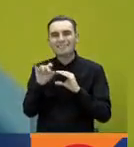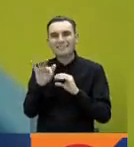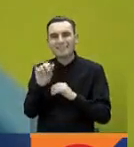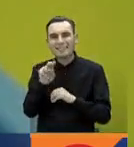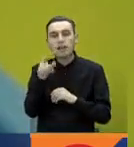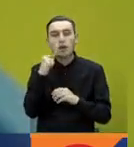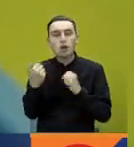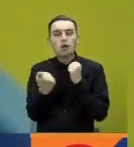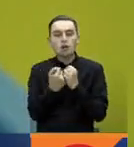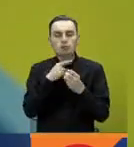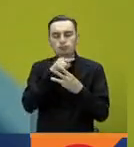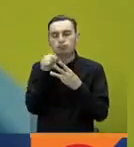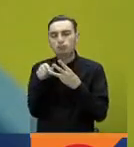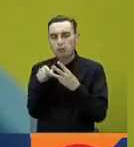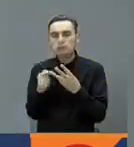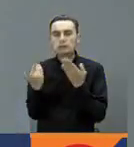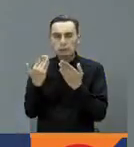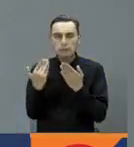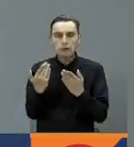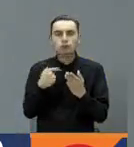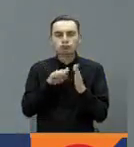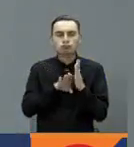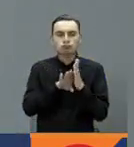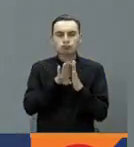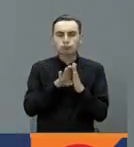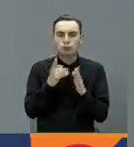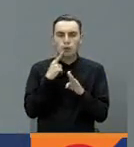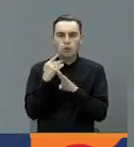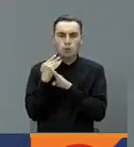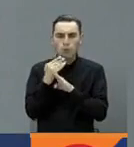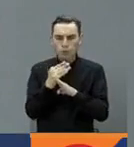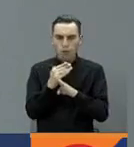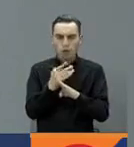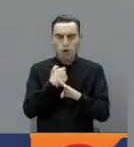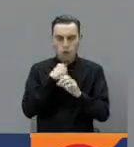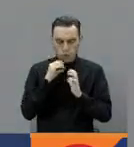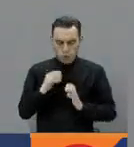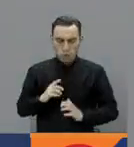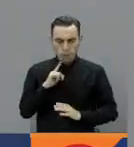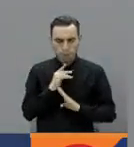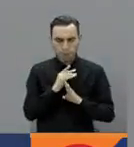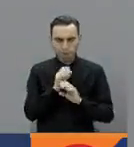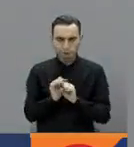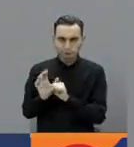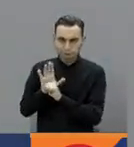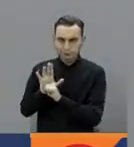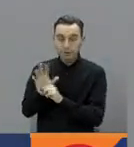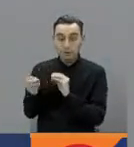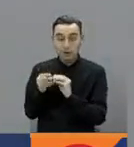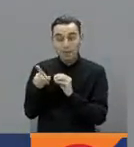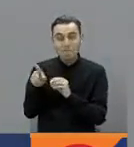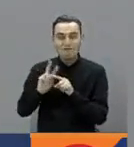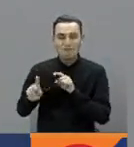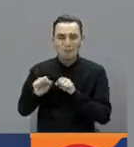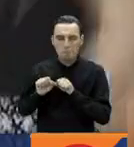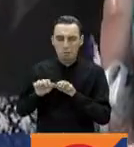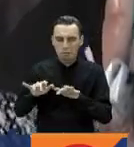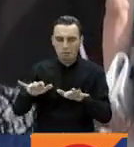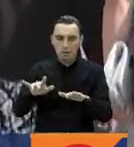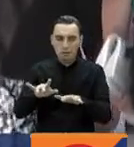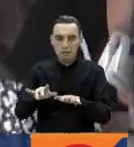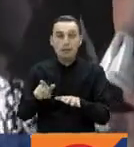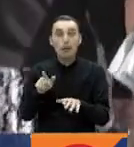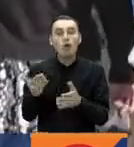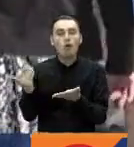tercera dosis de su vacuna incrementa significativamente el nivel de anticuerpos contra la variante, cuya velocidad de propagación es tal que